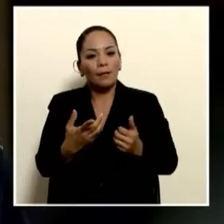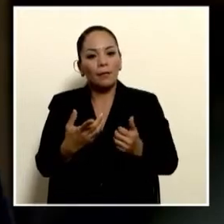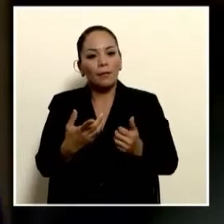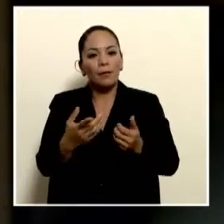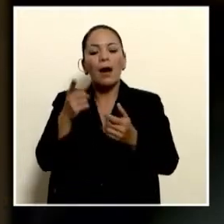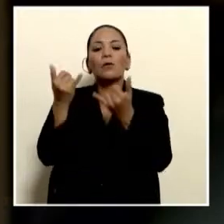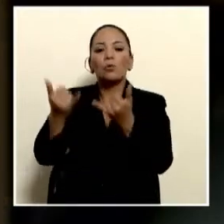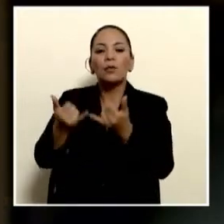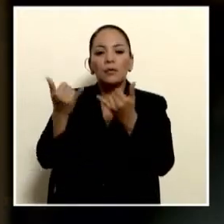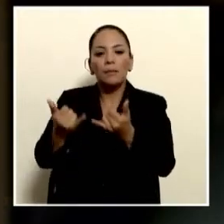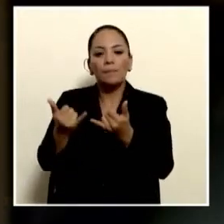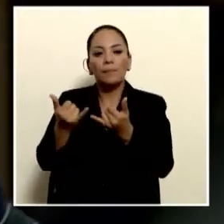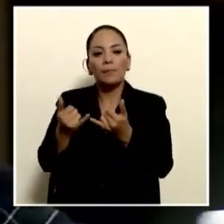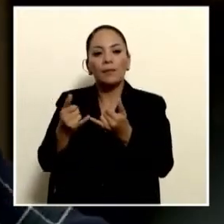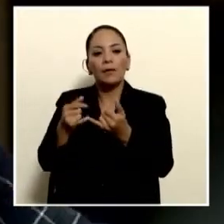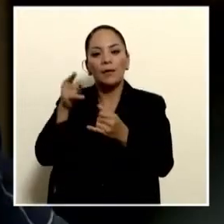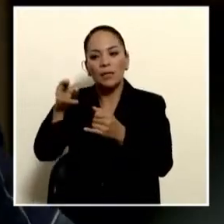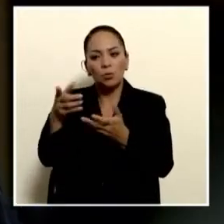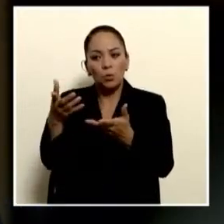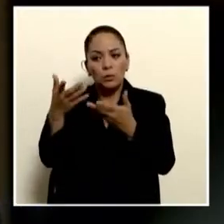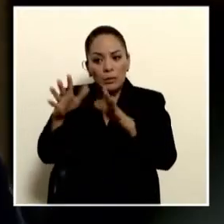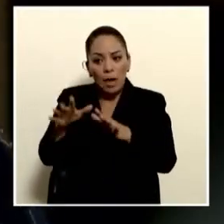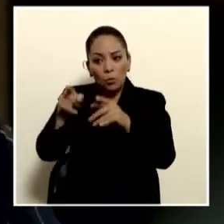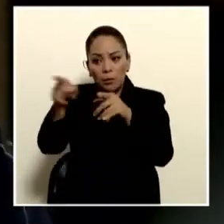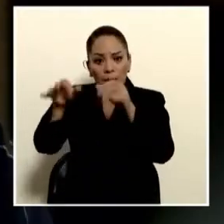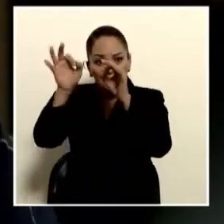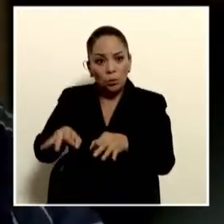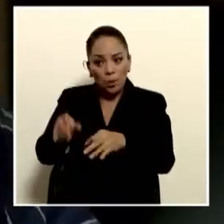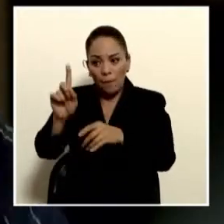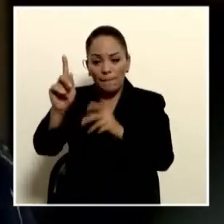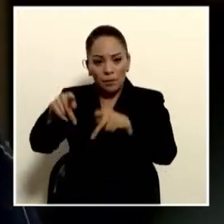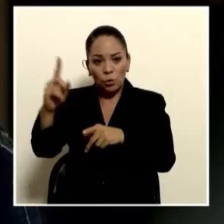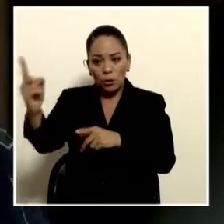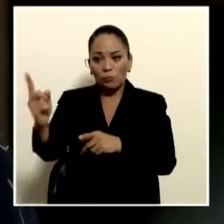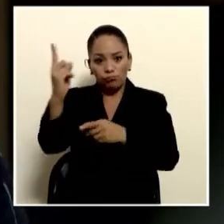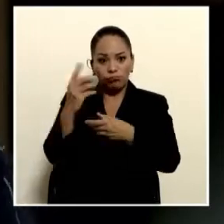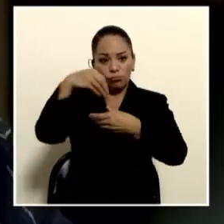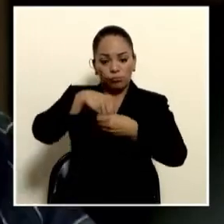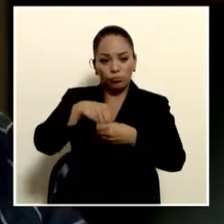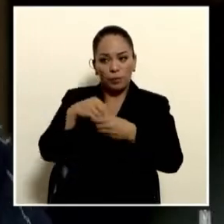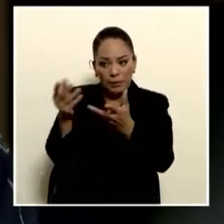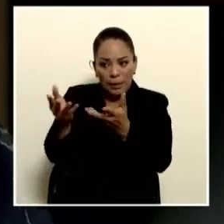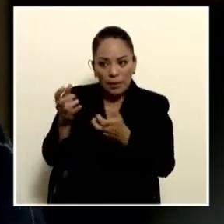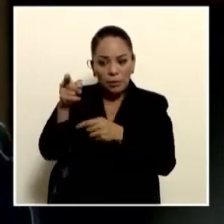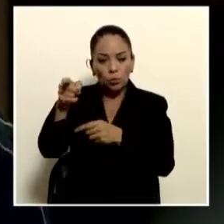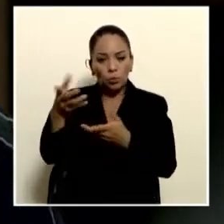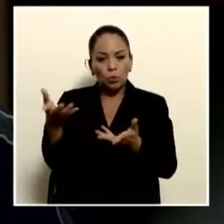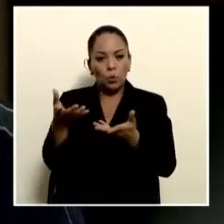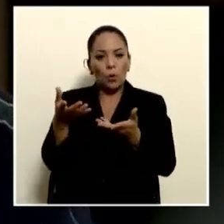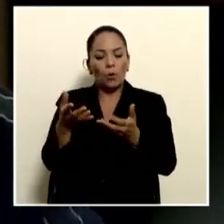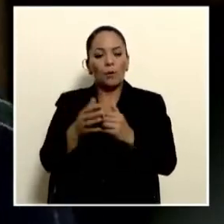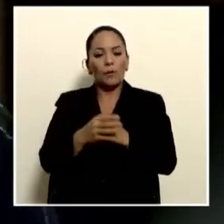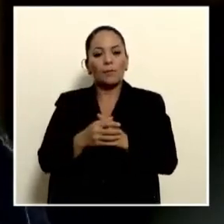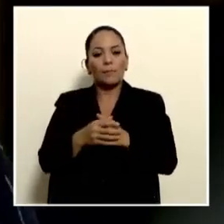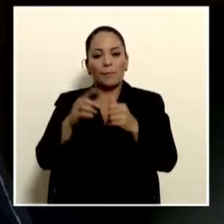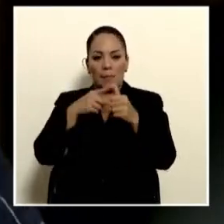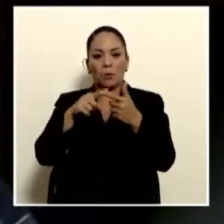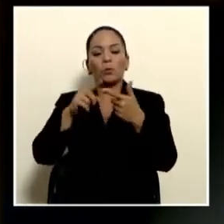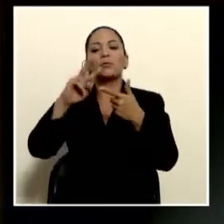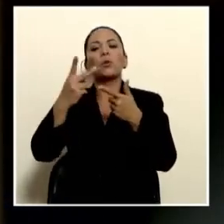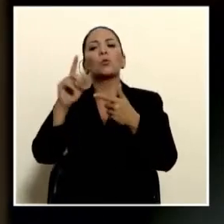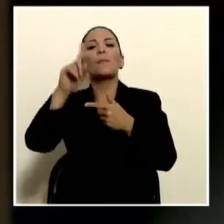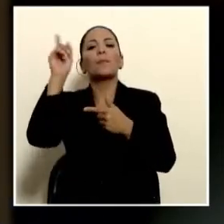una actualización sobre esto, si ya se ha tomado una decisión sobre este deseo suyo o esta ambición. Y